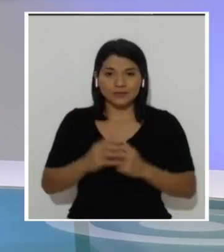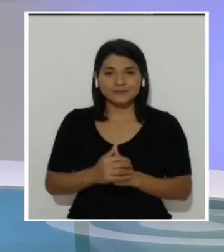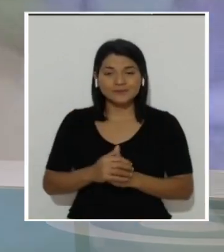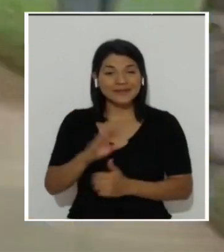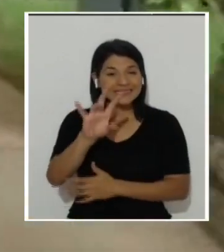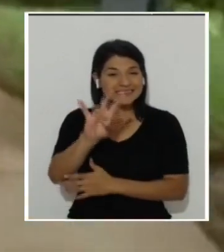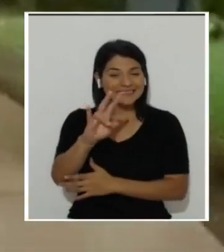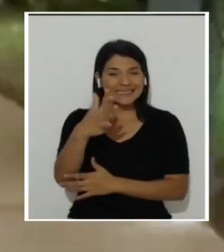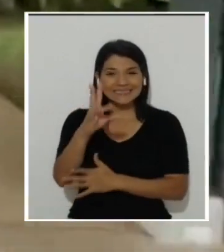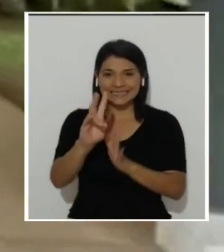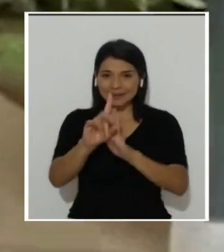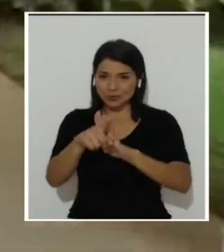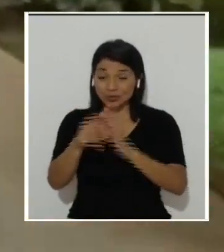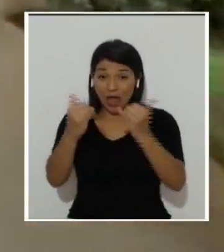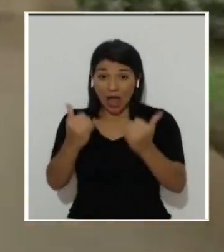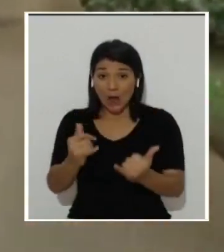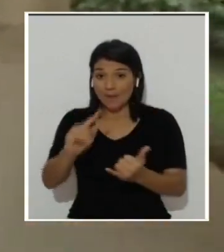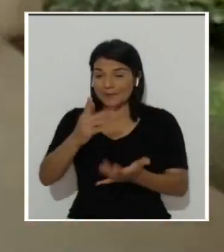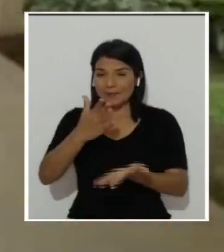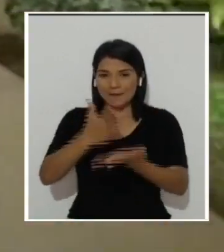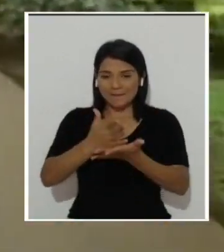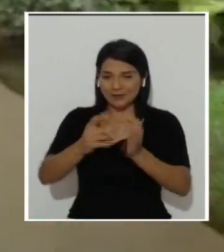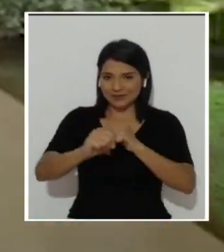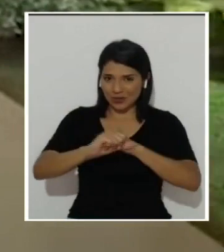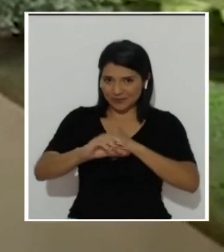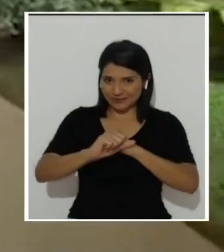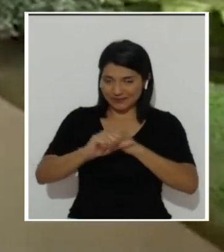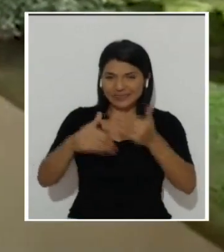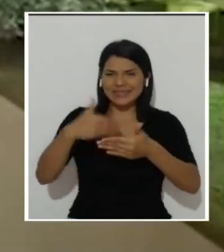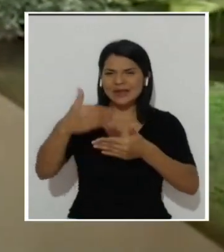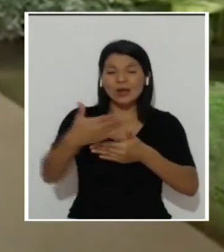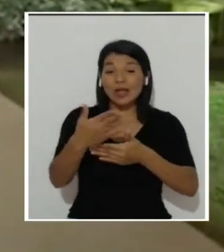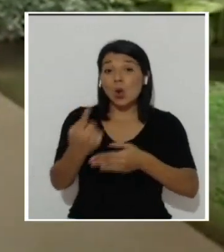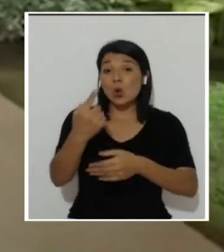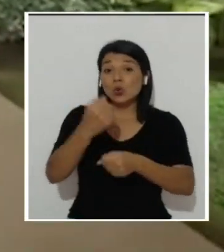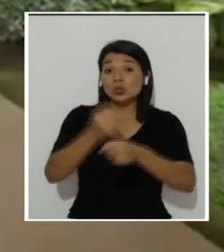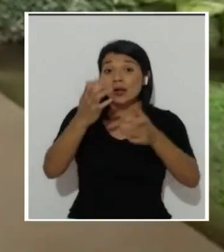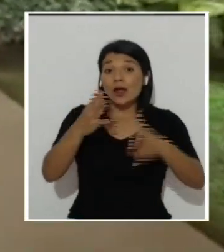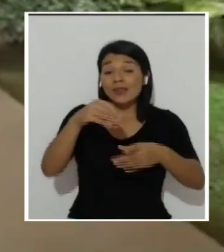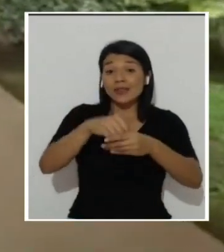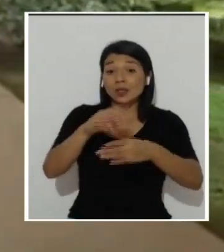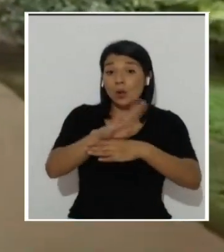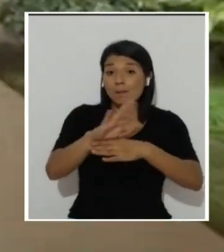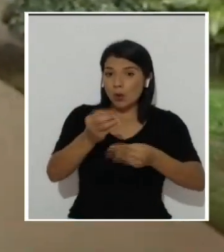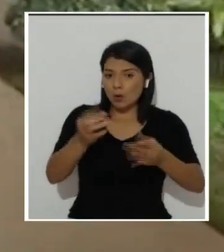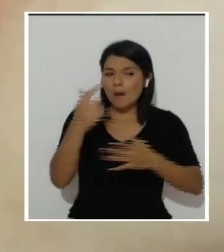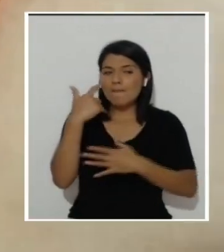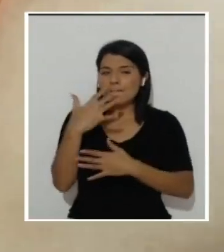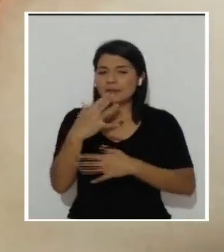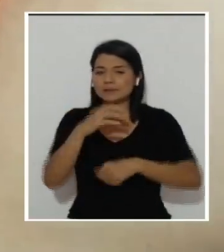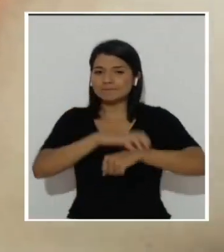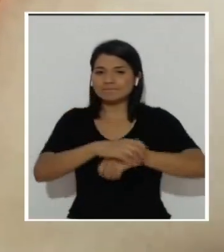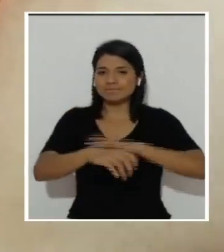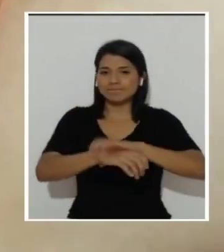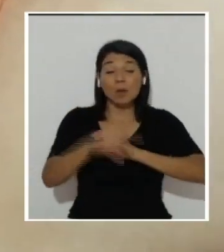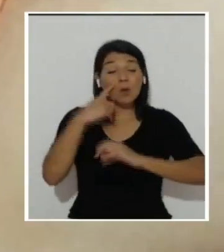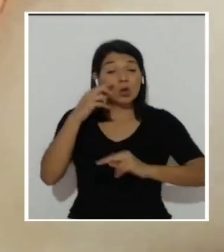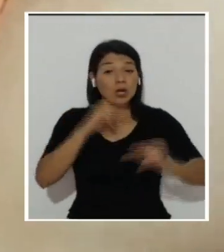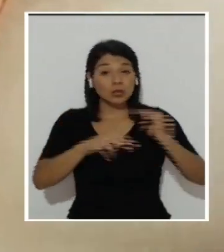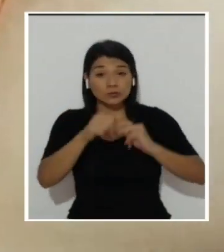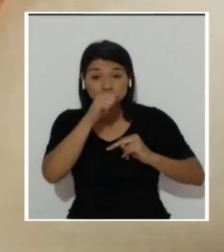7:17. Vamos a hacer nuestra primera pausa comercial. Al regreso, un funcionario de un banco público figura entre los detenidos por narcotráfico y lavado de